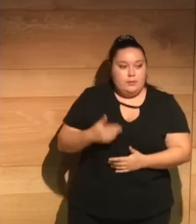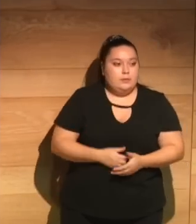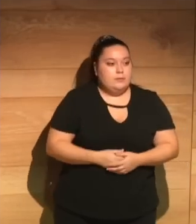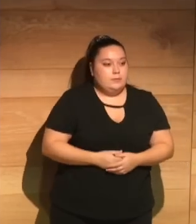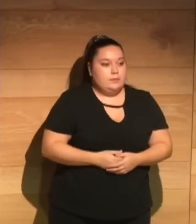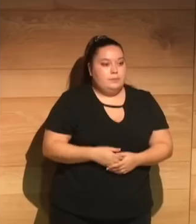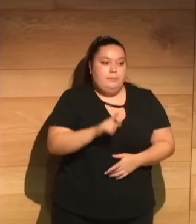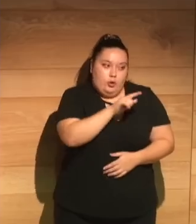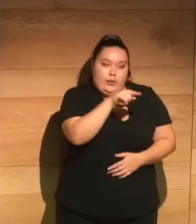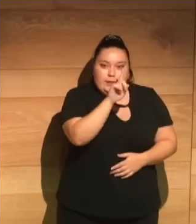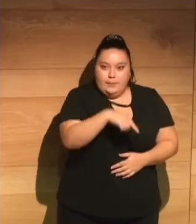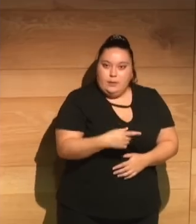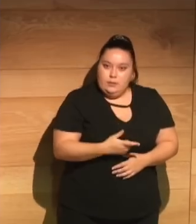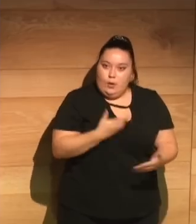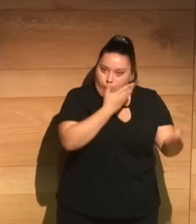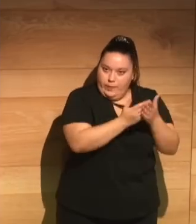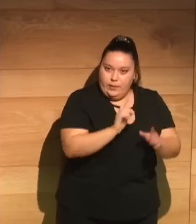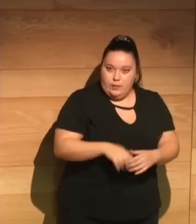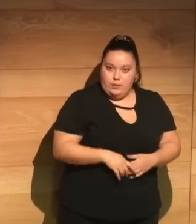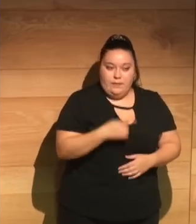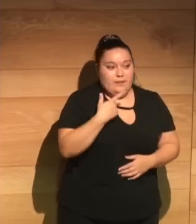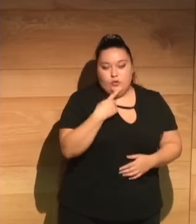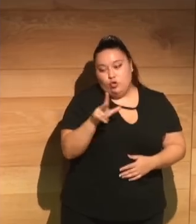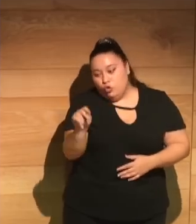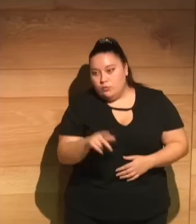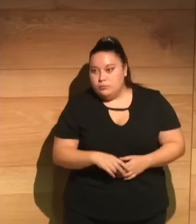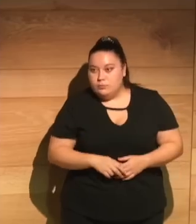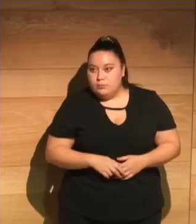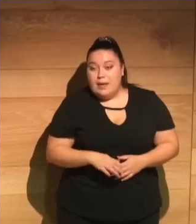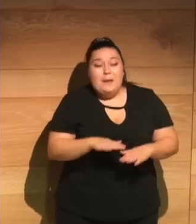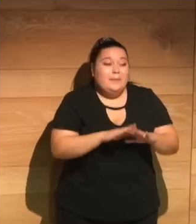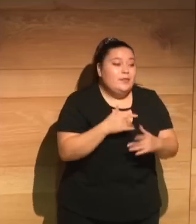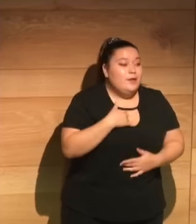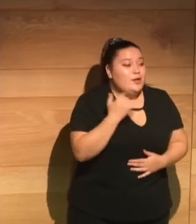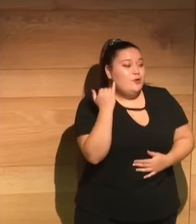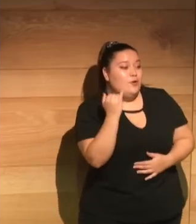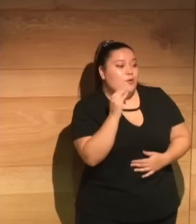ha llegado a pedírselo a gente que le han dicho que no. Perdone, señora, soy Juan Gómez Jurado.